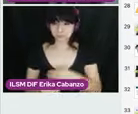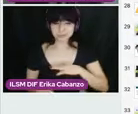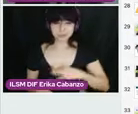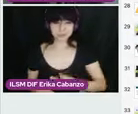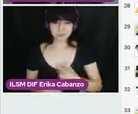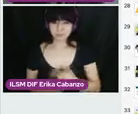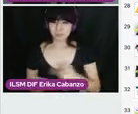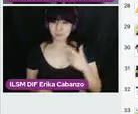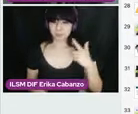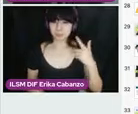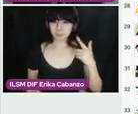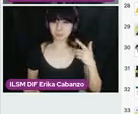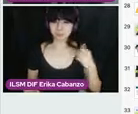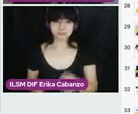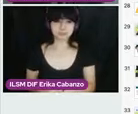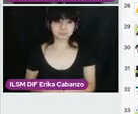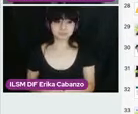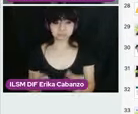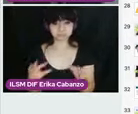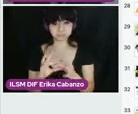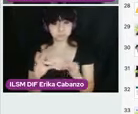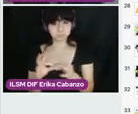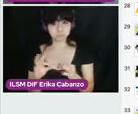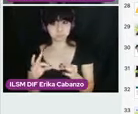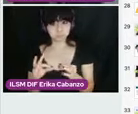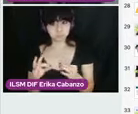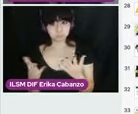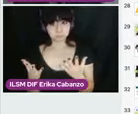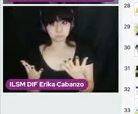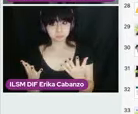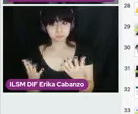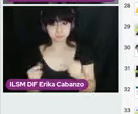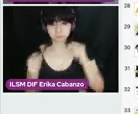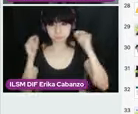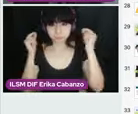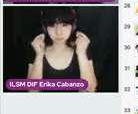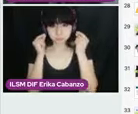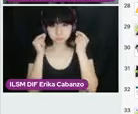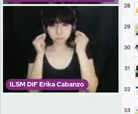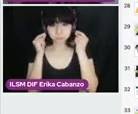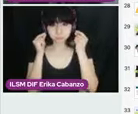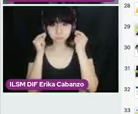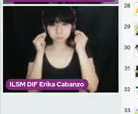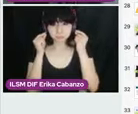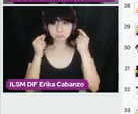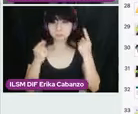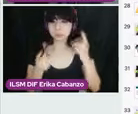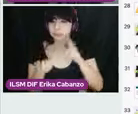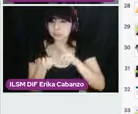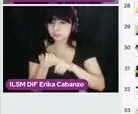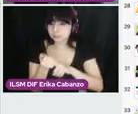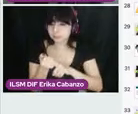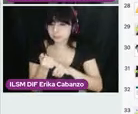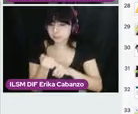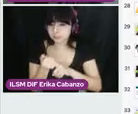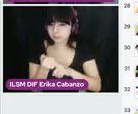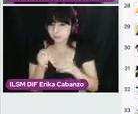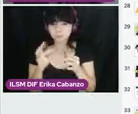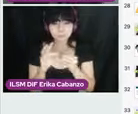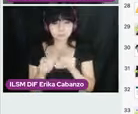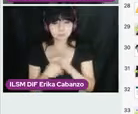Y bueno, ¿cuál era la explicación de tener estos pacientes que utilizaban estos auriculares o estos dispositivos intracanales